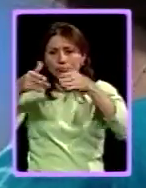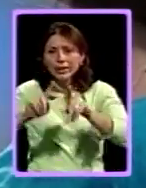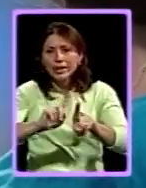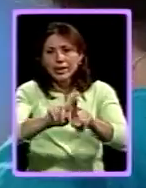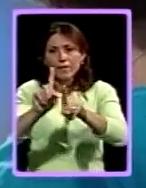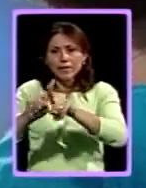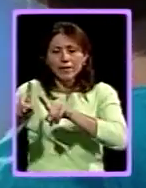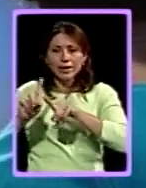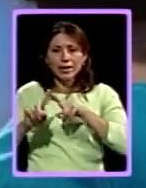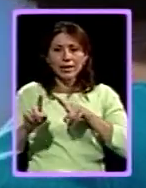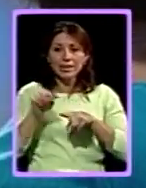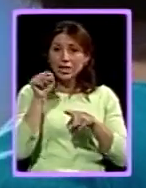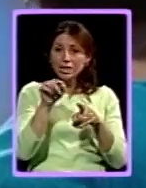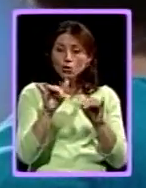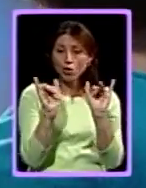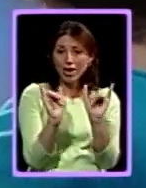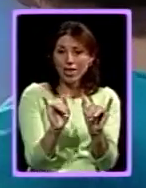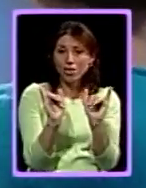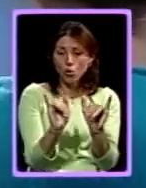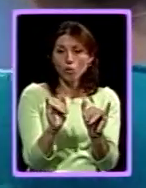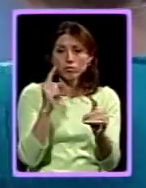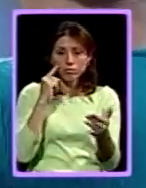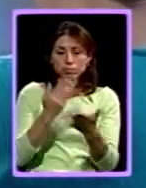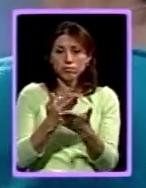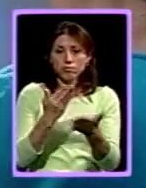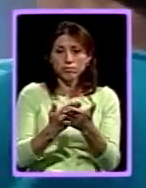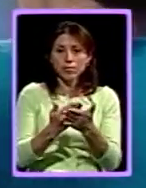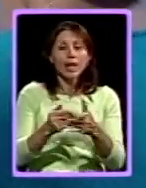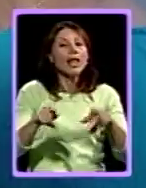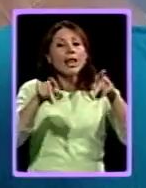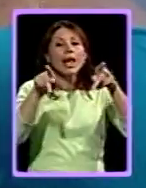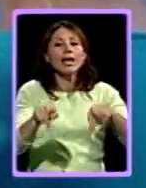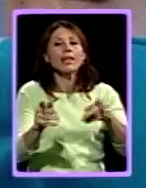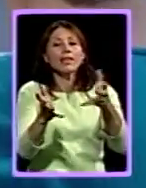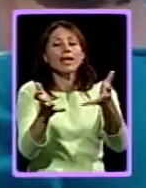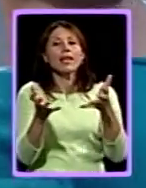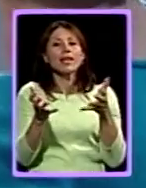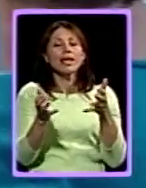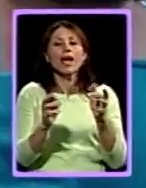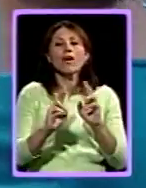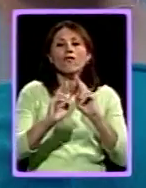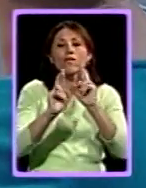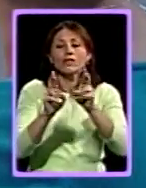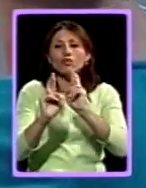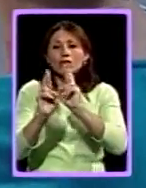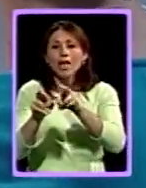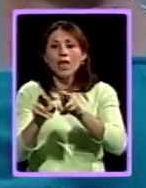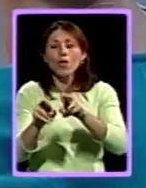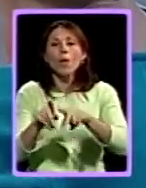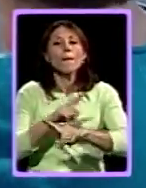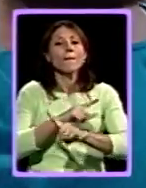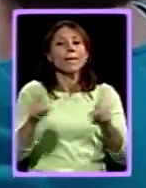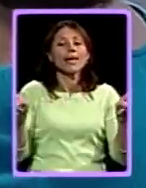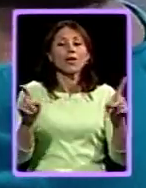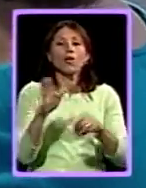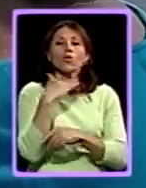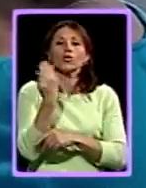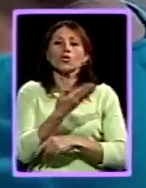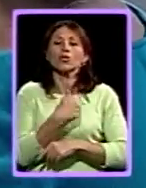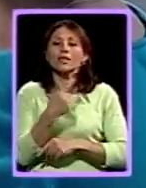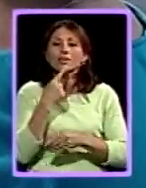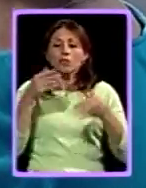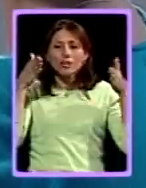y eso quedó recogido. La gente quería el resultado, la gente quería la quiniela, pero las tendencias, que es lo que nosotros sí decimos, sí